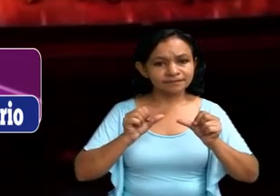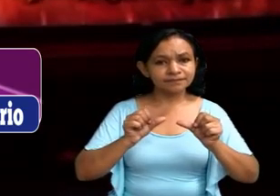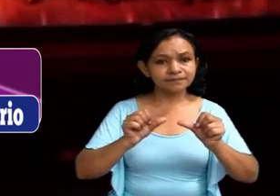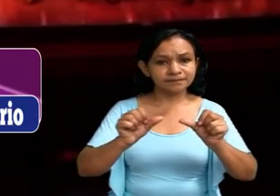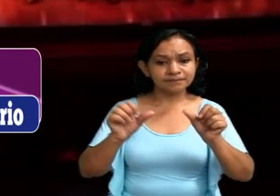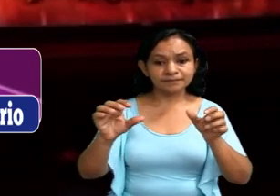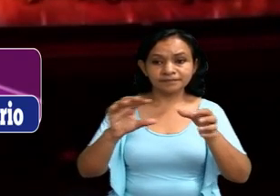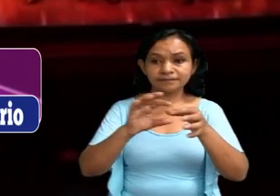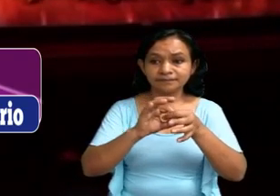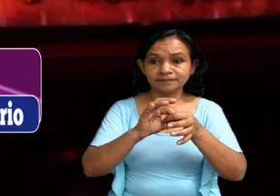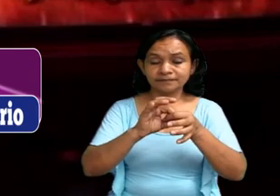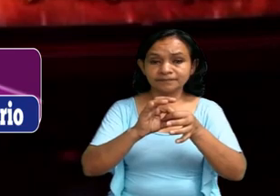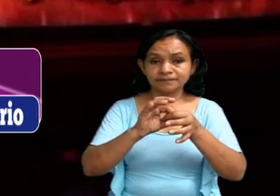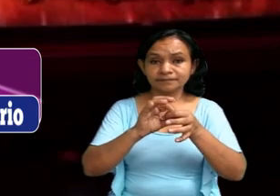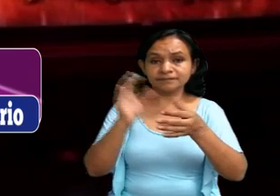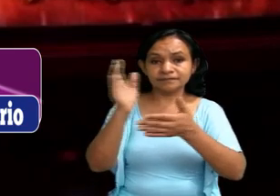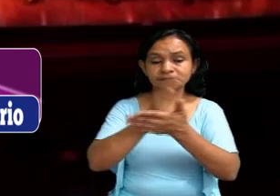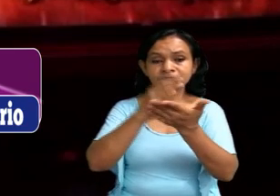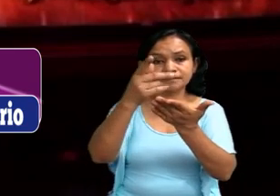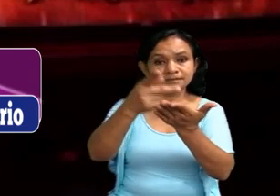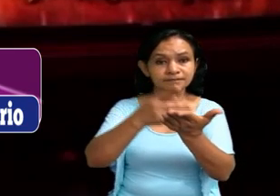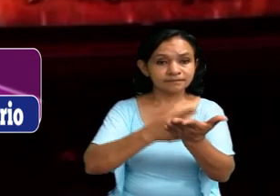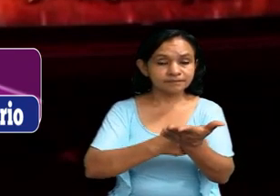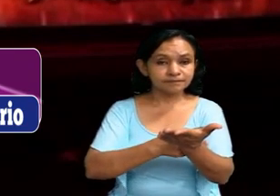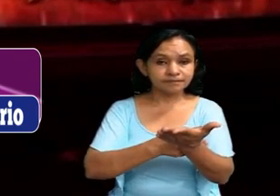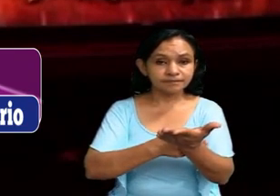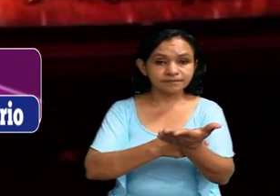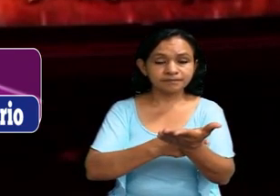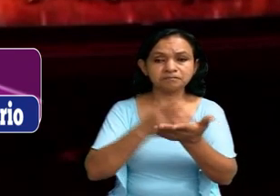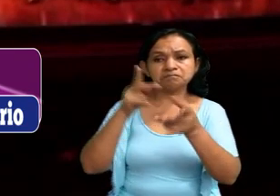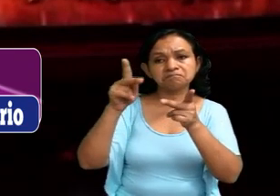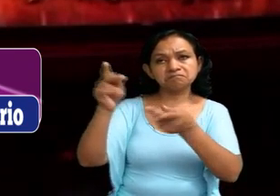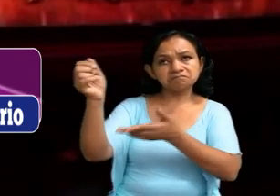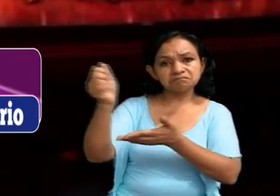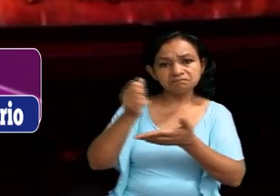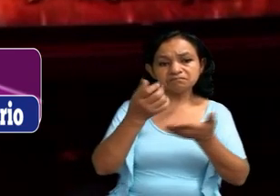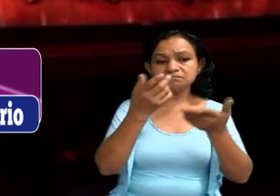Porque eso muchas veces en los proyectos que los donantes, que